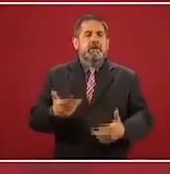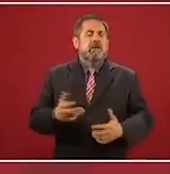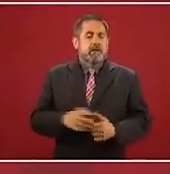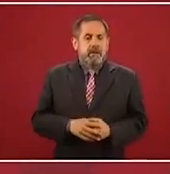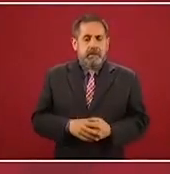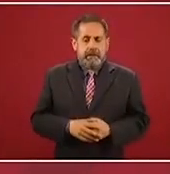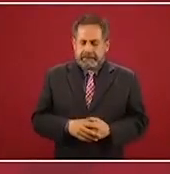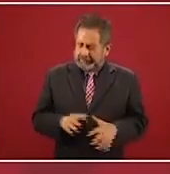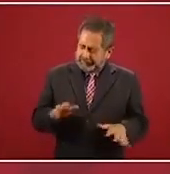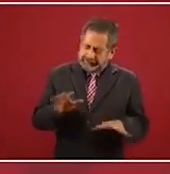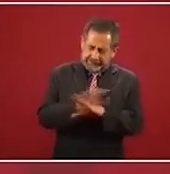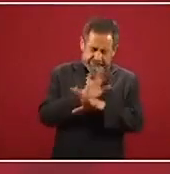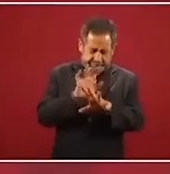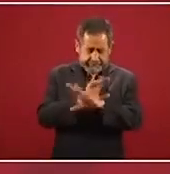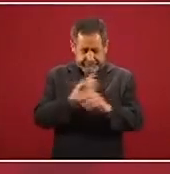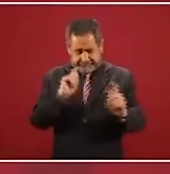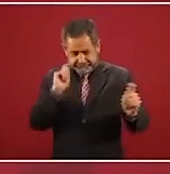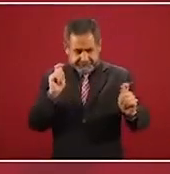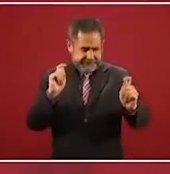Cambiando,